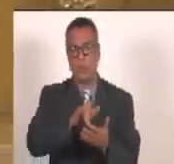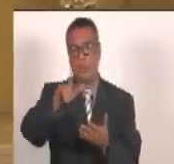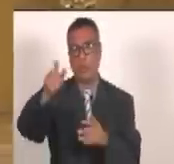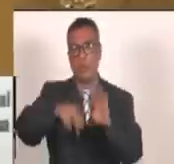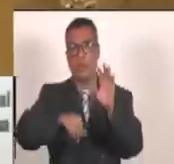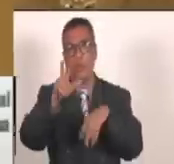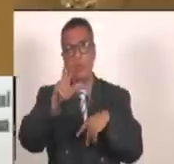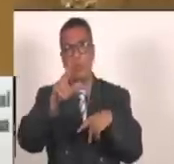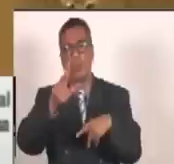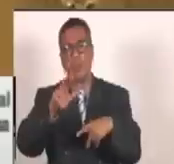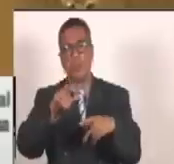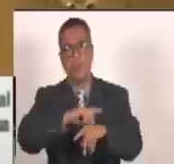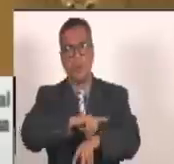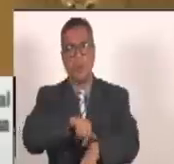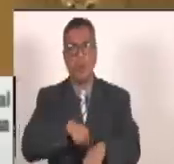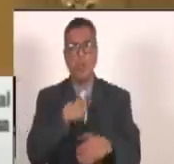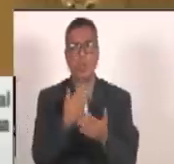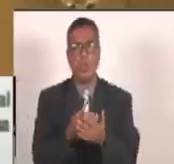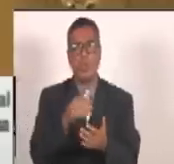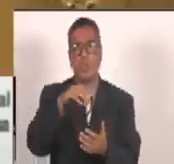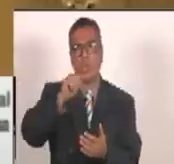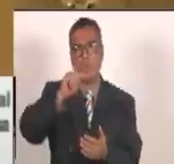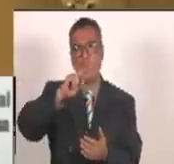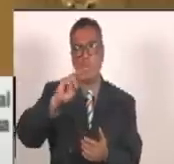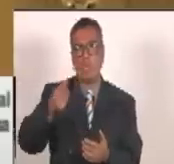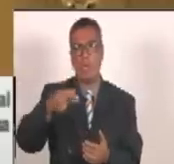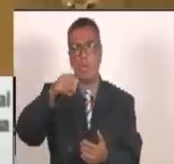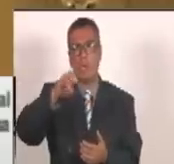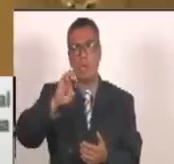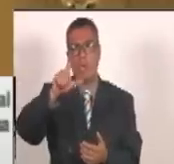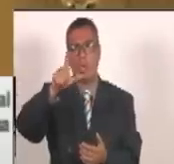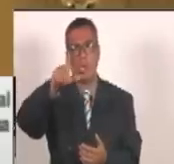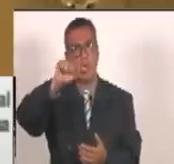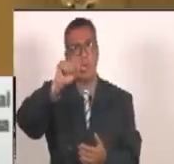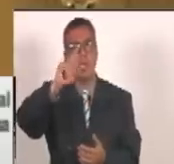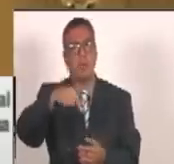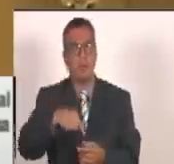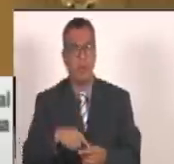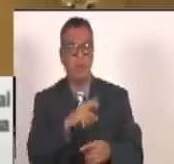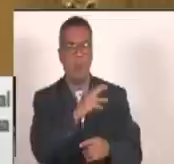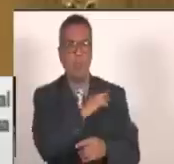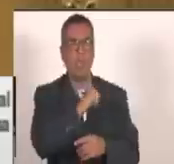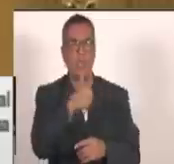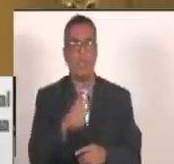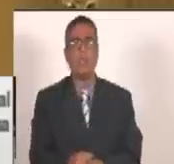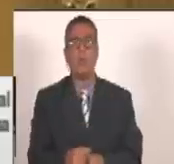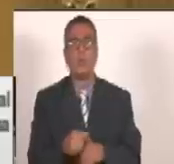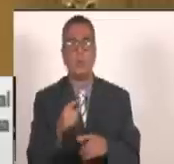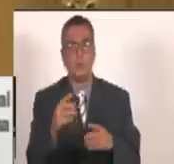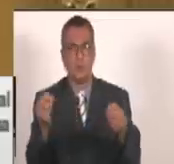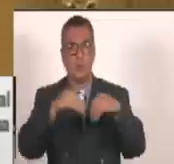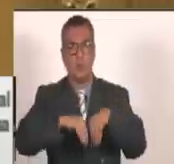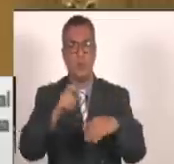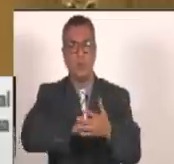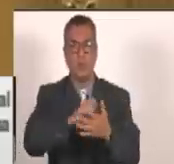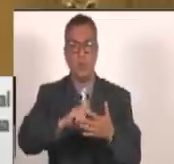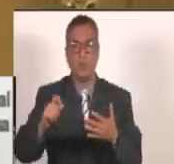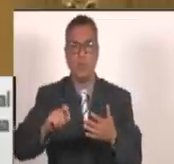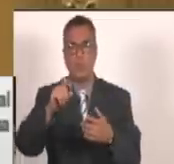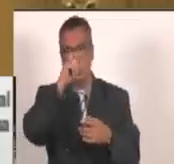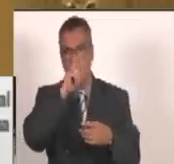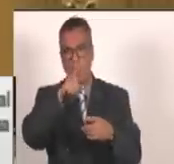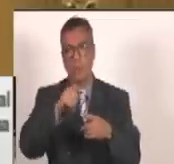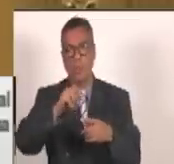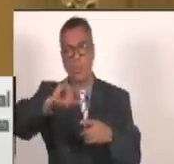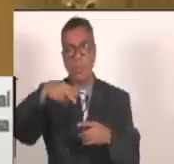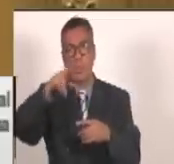Tuvimos 13 horas 40 minutos hasta Argelia, donde lo recibieron también como jefe de Estado. Pasó revista a los acuerdos firmados hace un año y